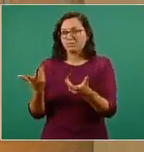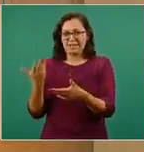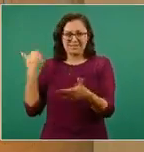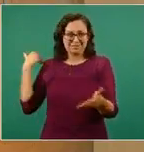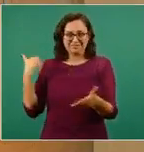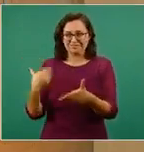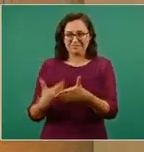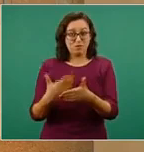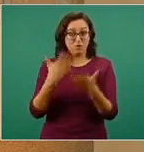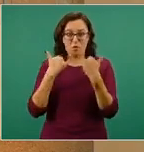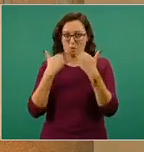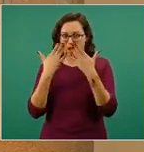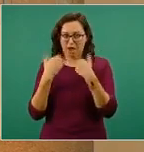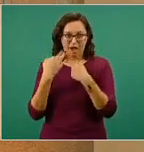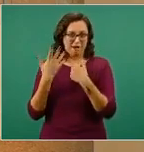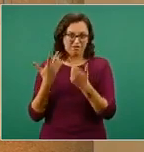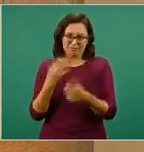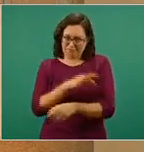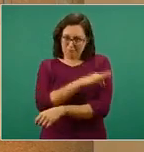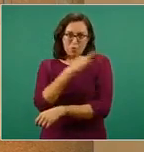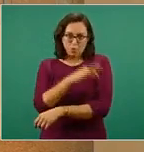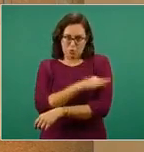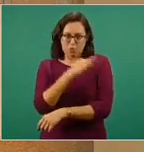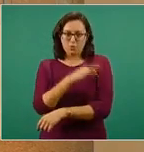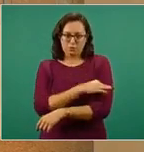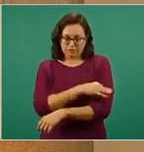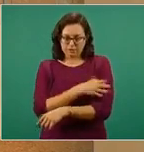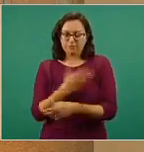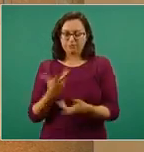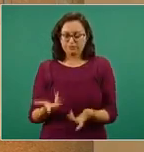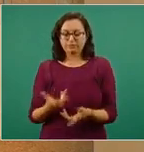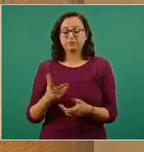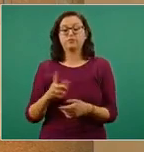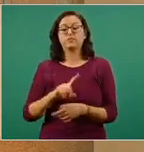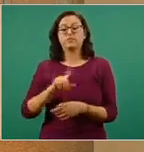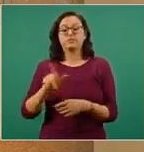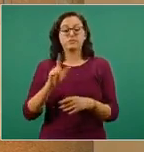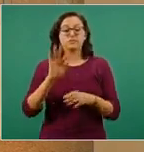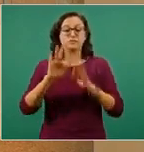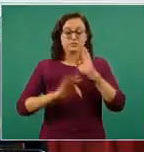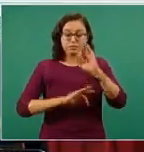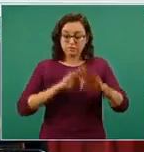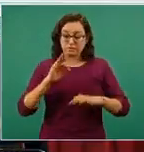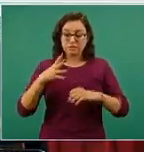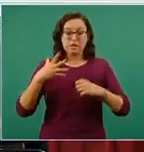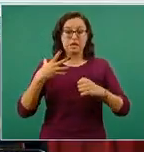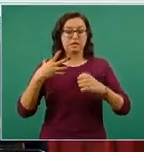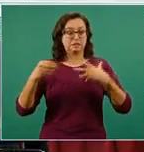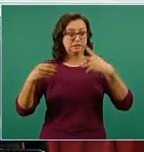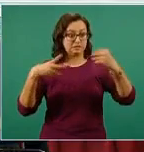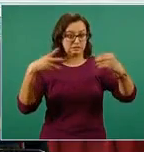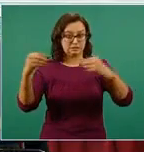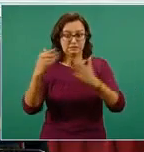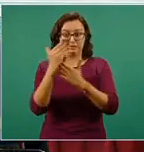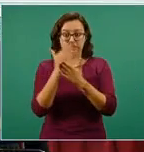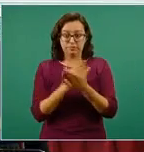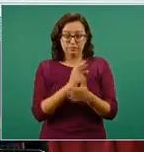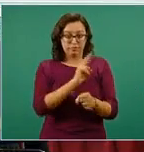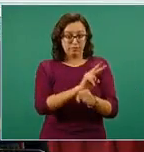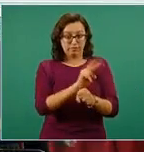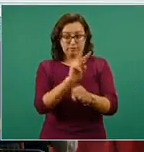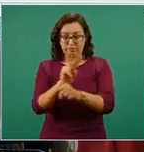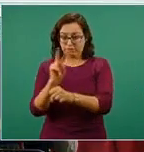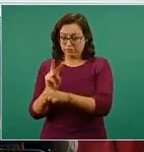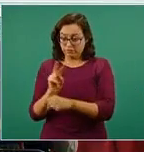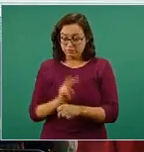El diagnóstico y vigilancia epidemiológica, el tratamiento y la limitación del daño, la regulación sanitaria, la